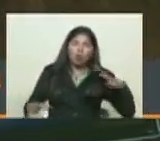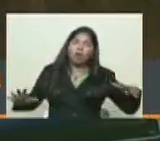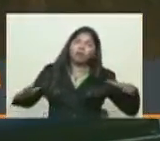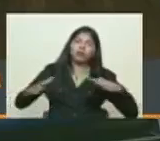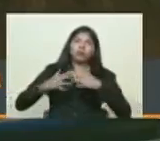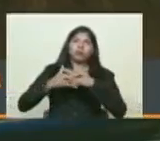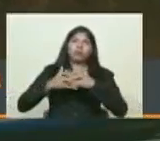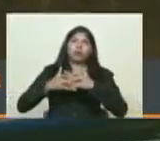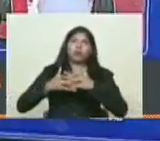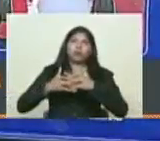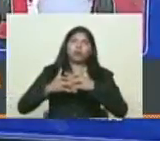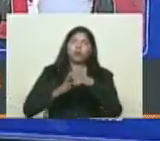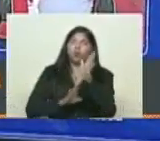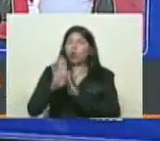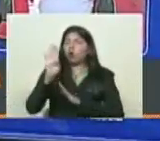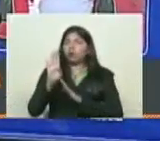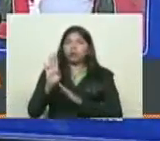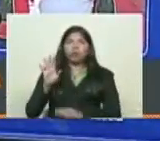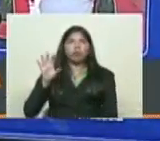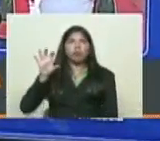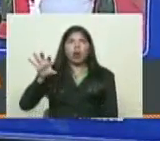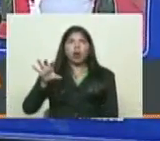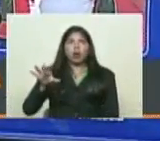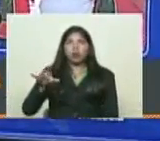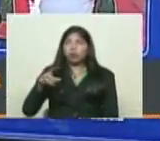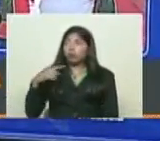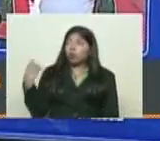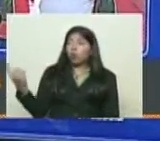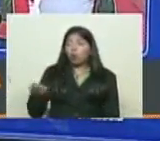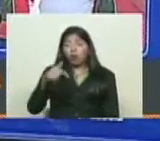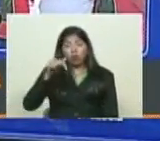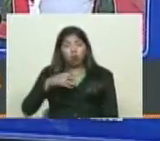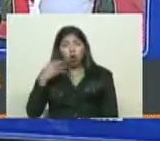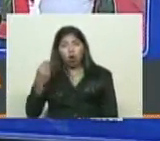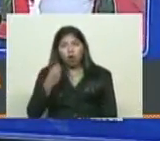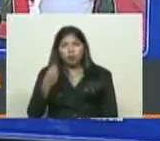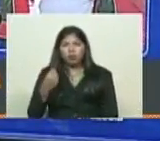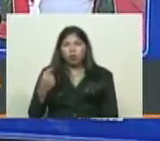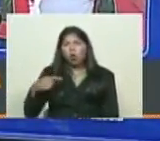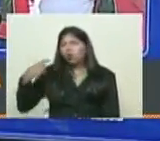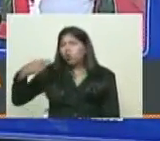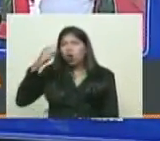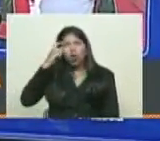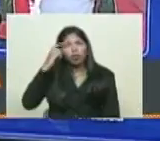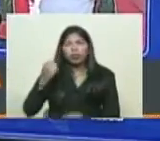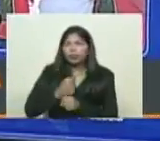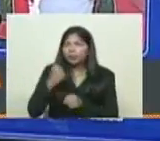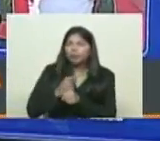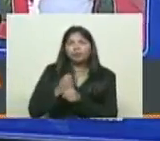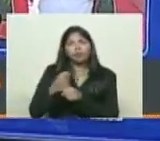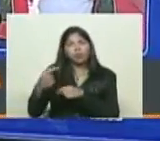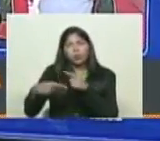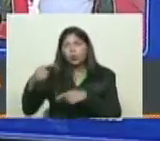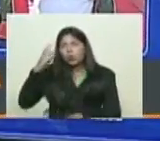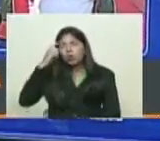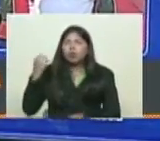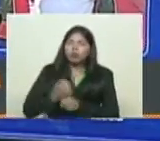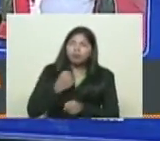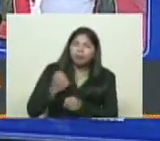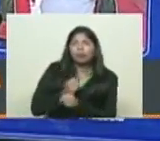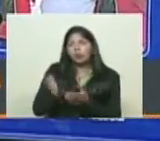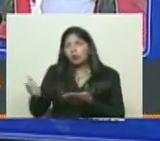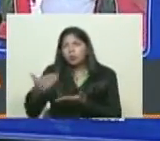valores de construcción de la patria, y donde todos estos jóvenes que aquí nos encontramos salimos todos los días a construir el país que